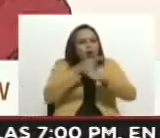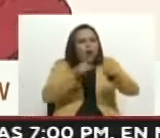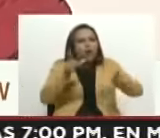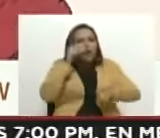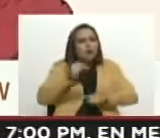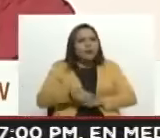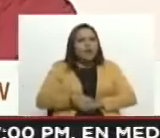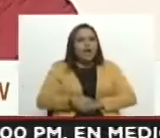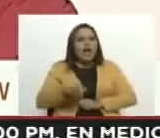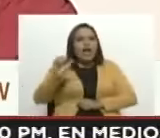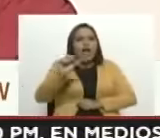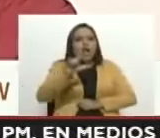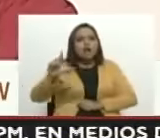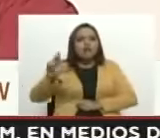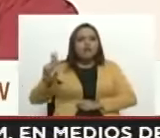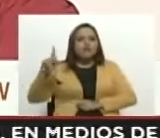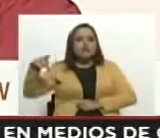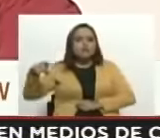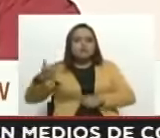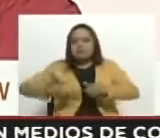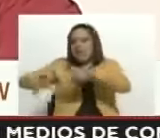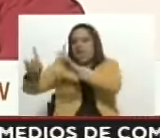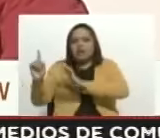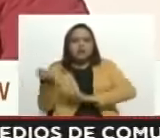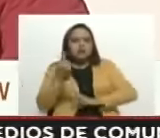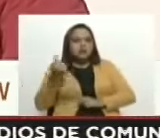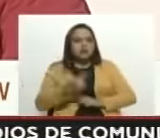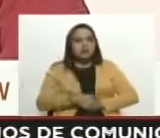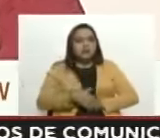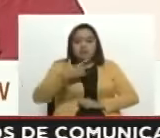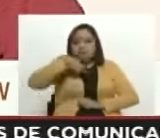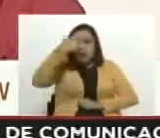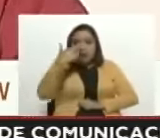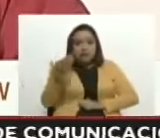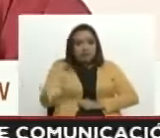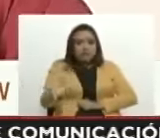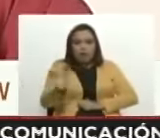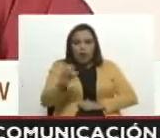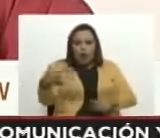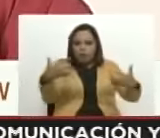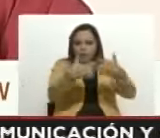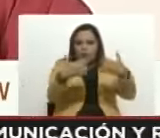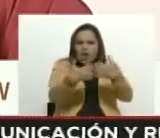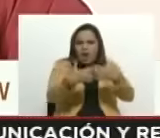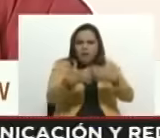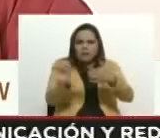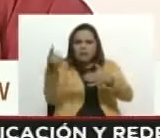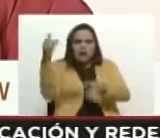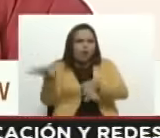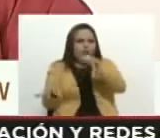de Ramón Alú a dejarlo solo. Es vergüenza. O la pelea que tienen en Primero Justicia,